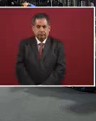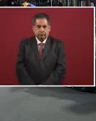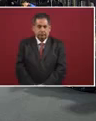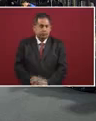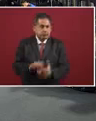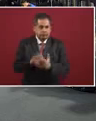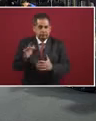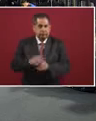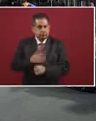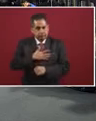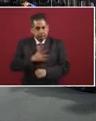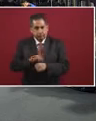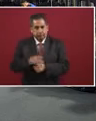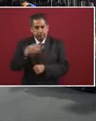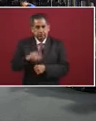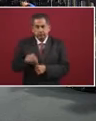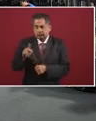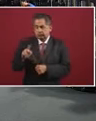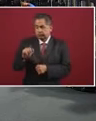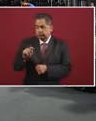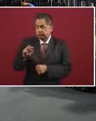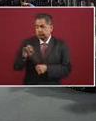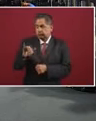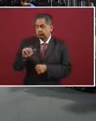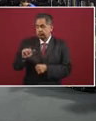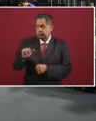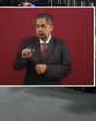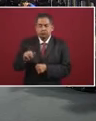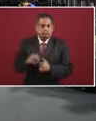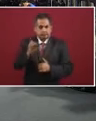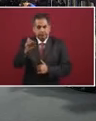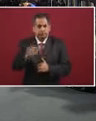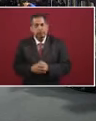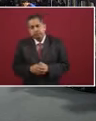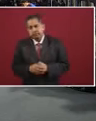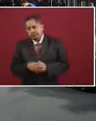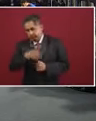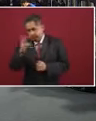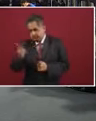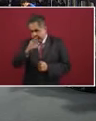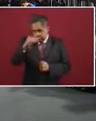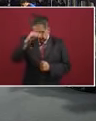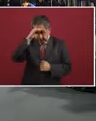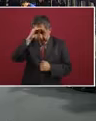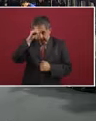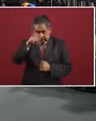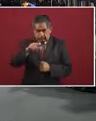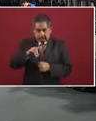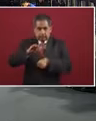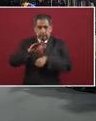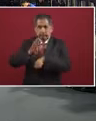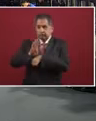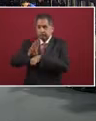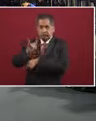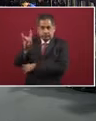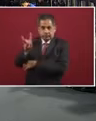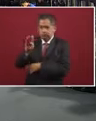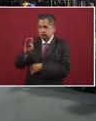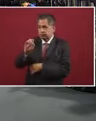Gracias. Buenos días. Patricia Juárez, de Infobae. ¿Considera que la posición respecto a Bolivia, la posición de